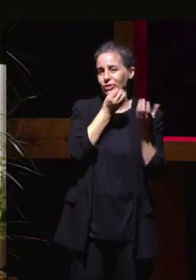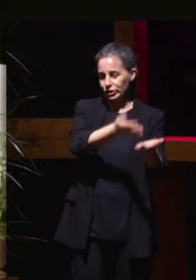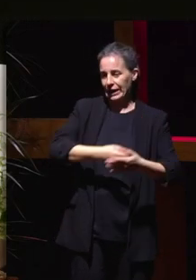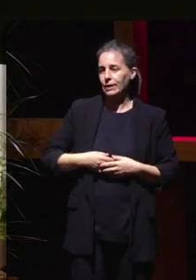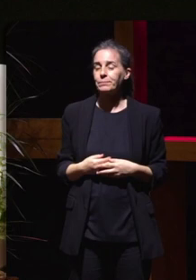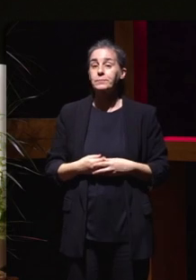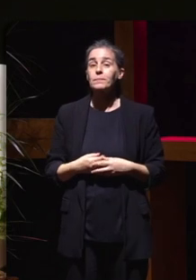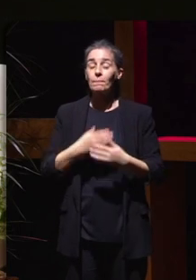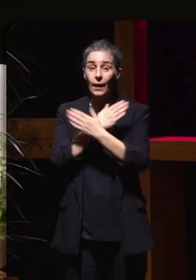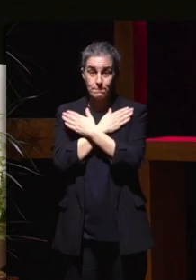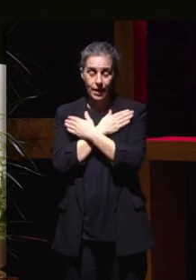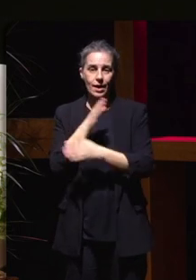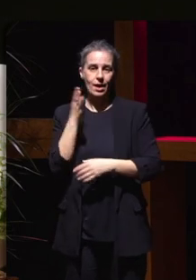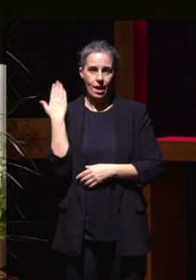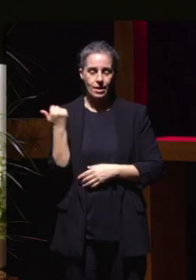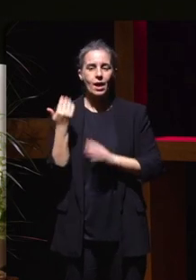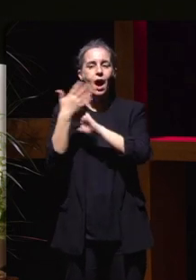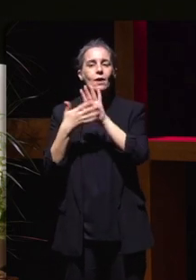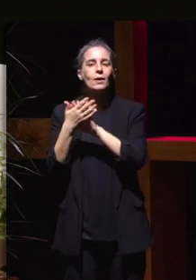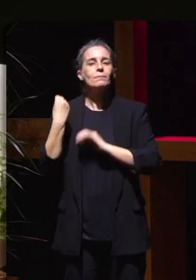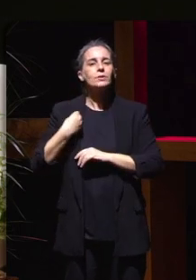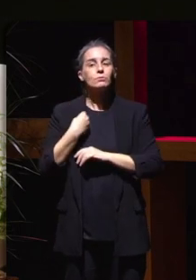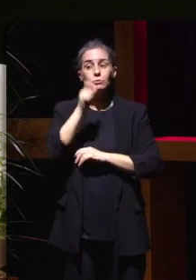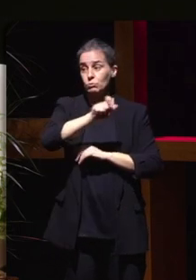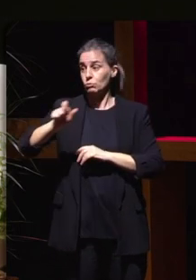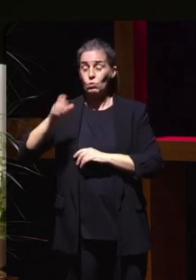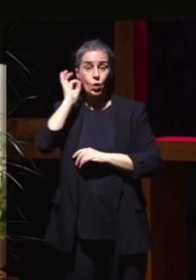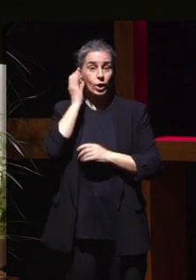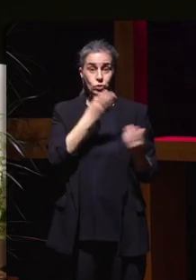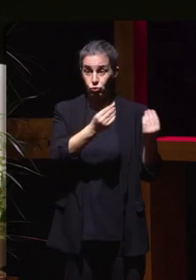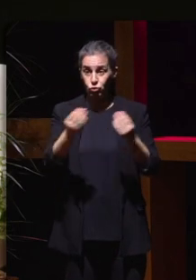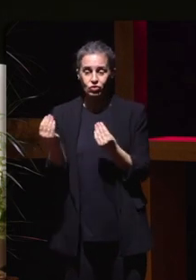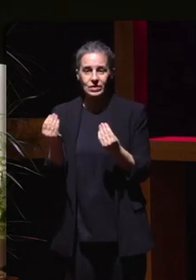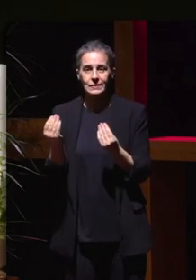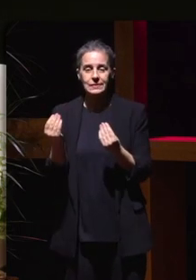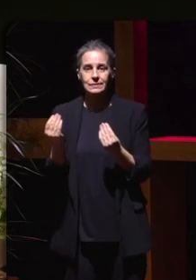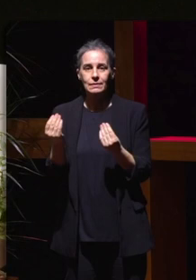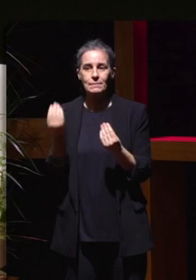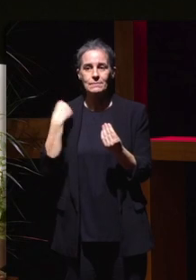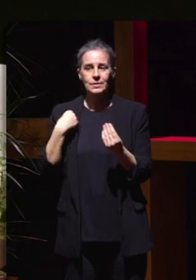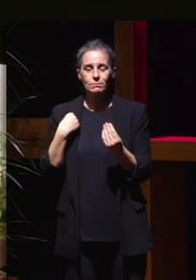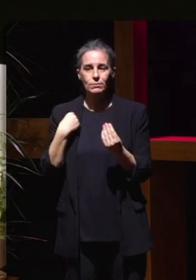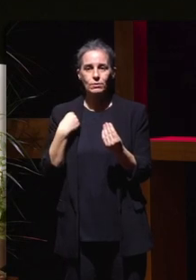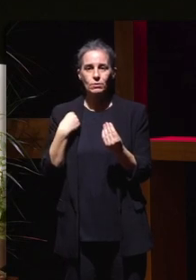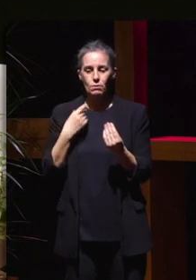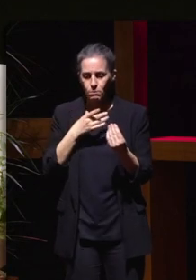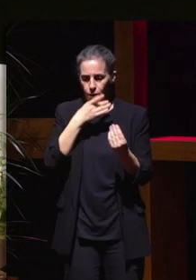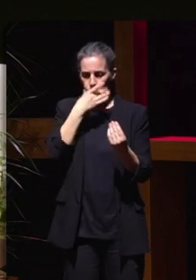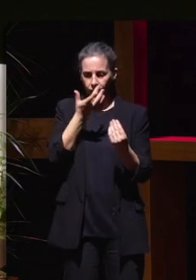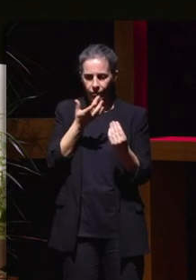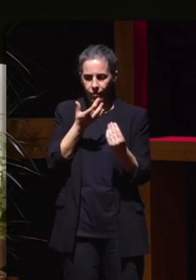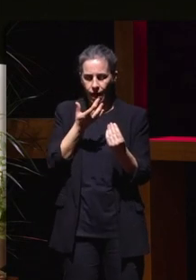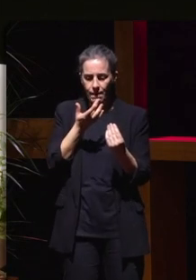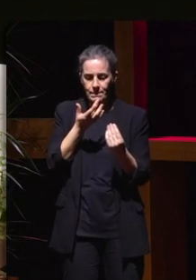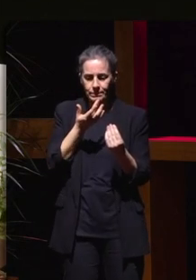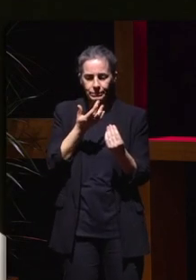es que María falaba de que moitas de nos evolumos a partir de bergogoña no Y